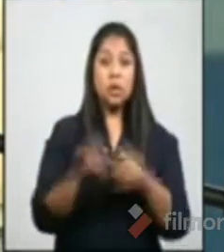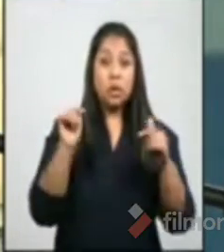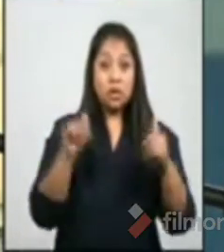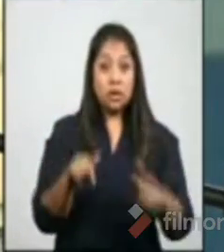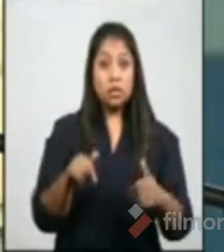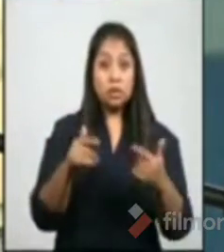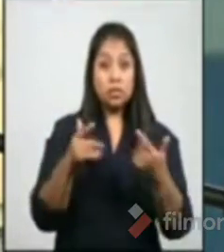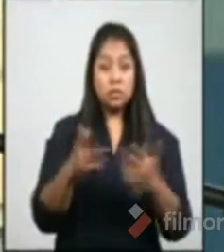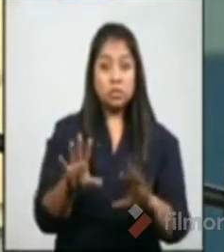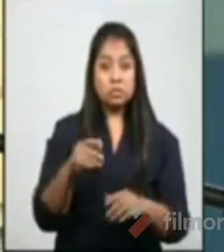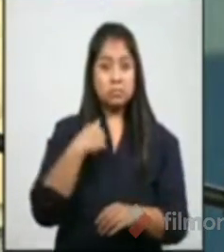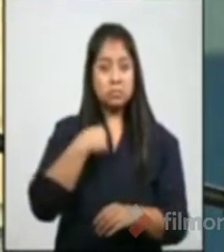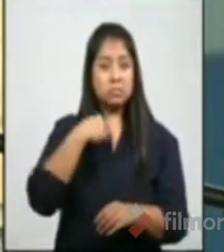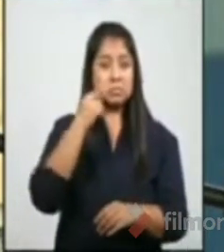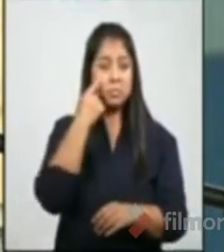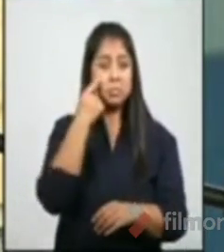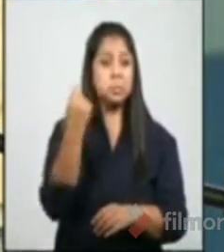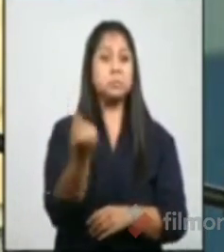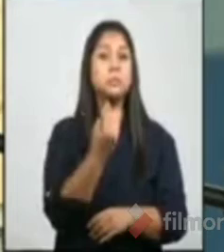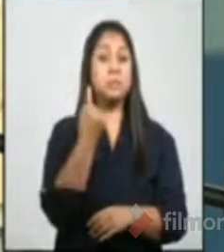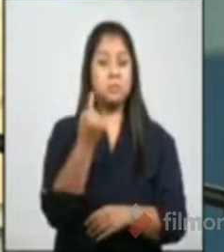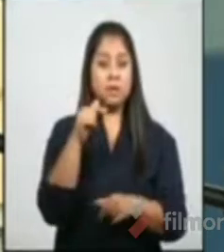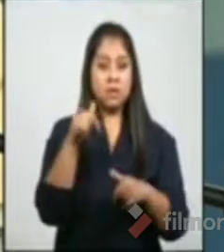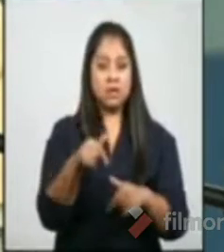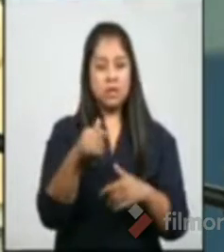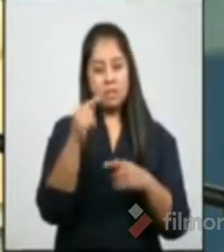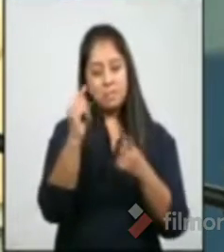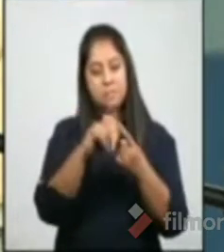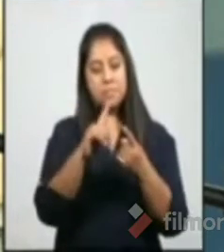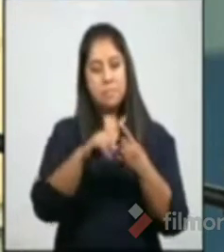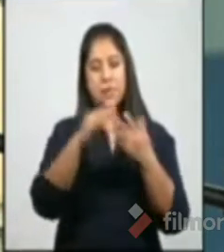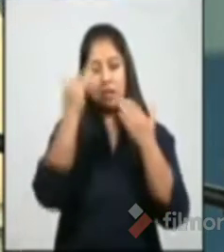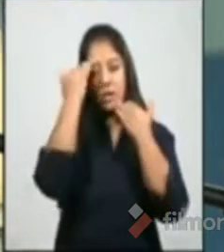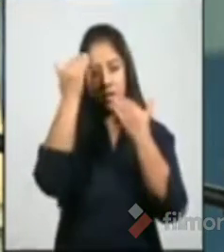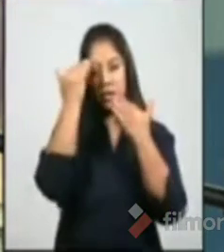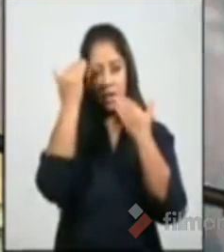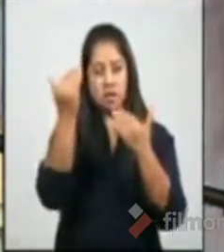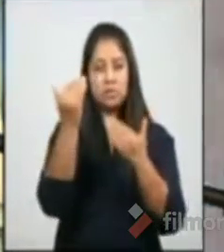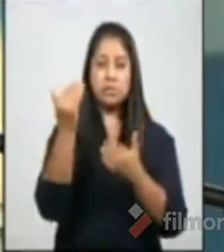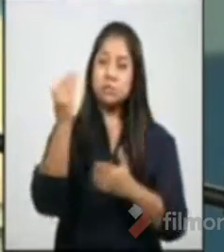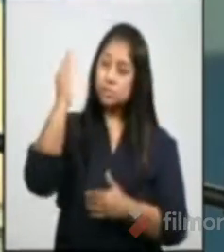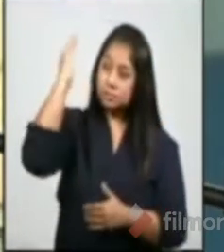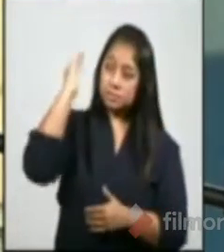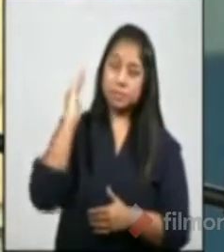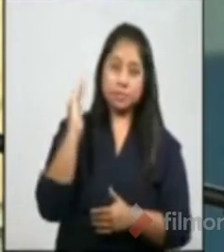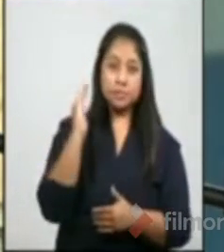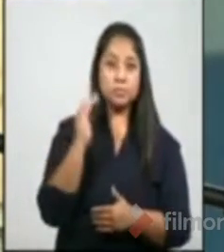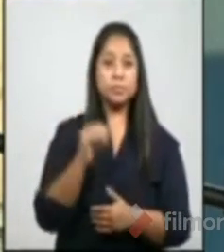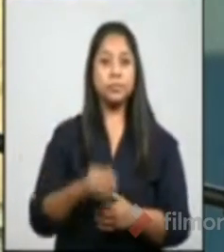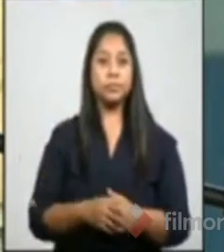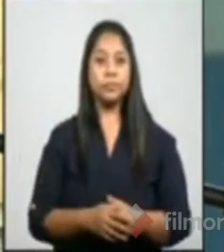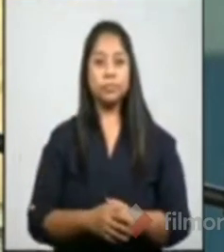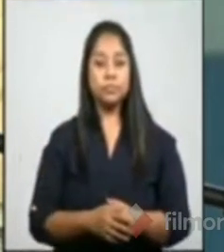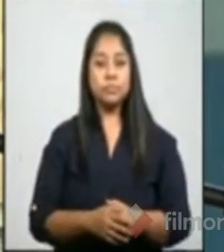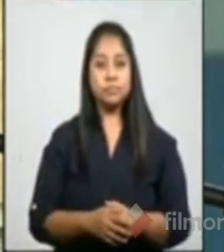Estamos primeramente muy agradecidos con nuestro Padre Celestial,